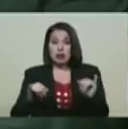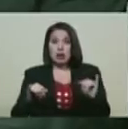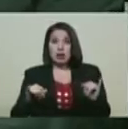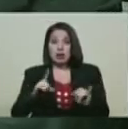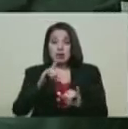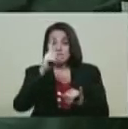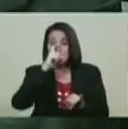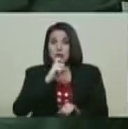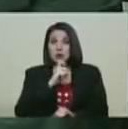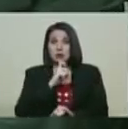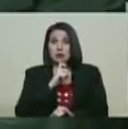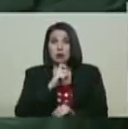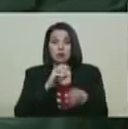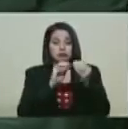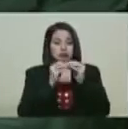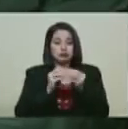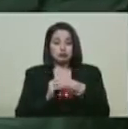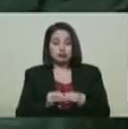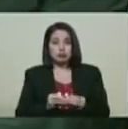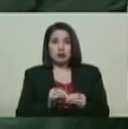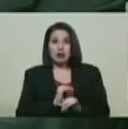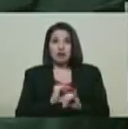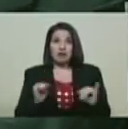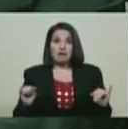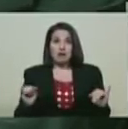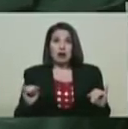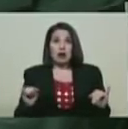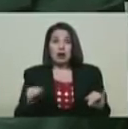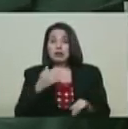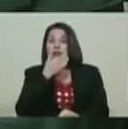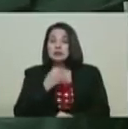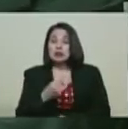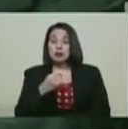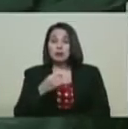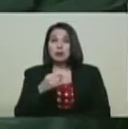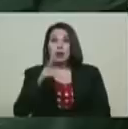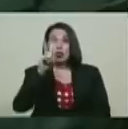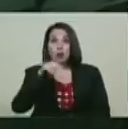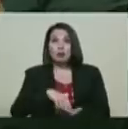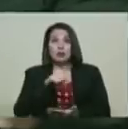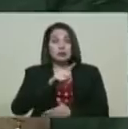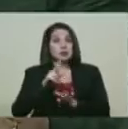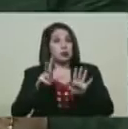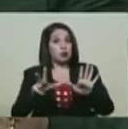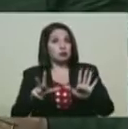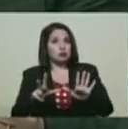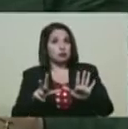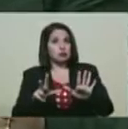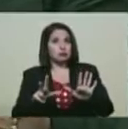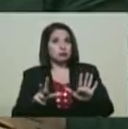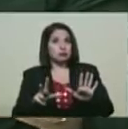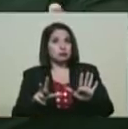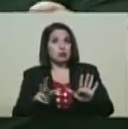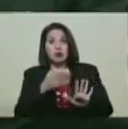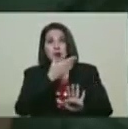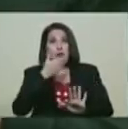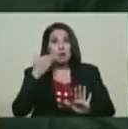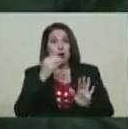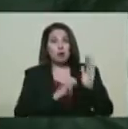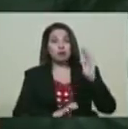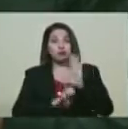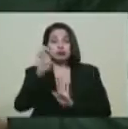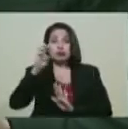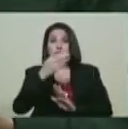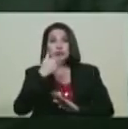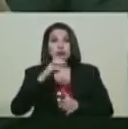este año. O sea, todas las obras deben estar concluidas en diciembre de este año 2018, y eso va a ser un elemento fundamental, porque van a tener